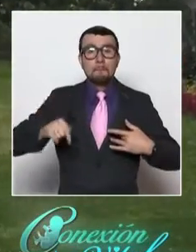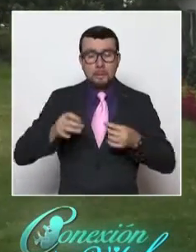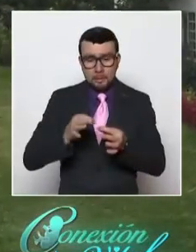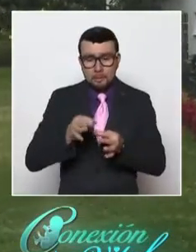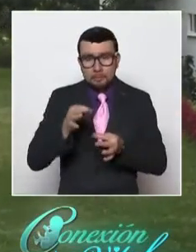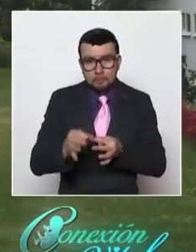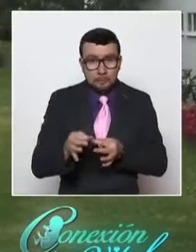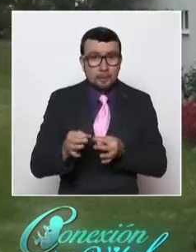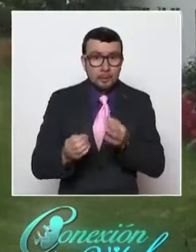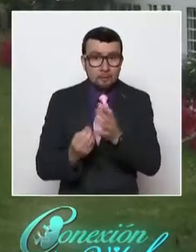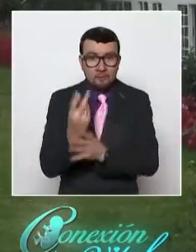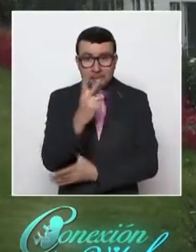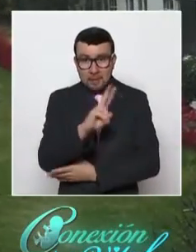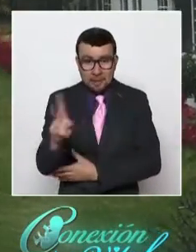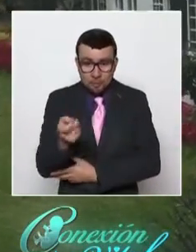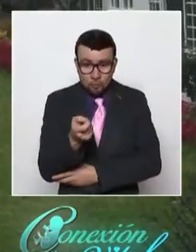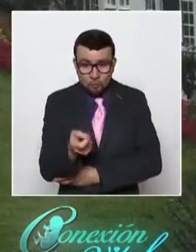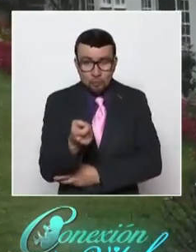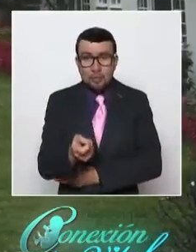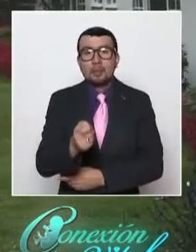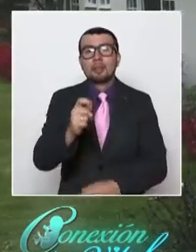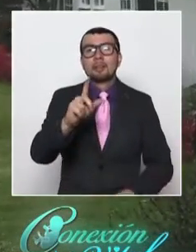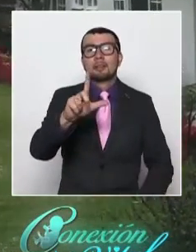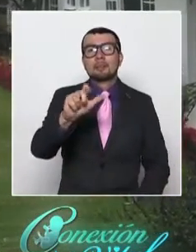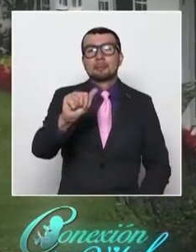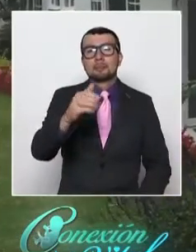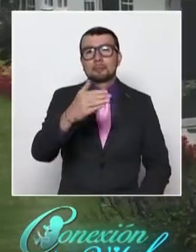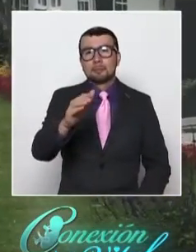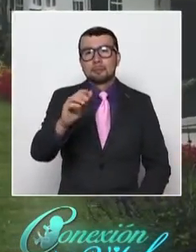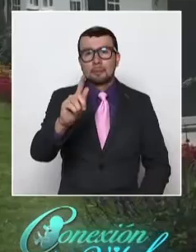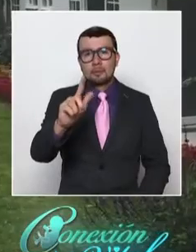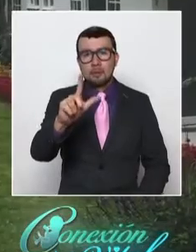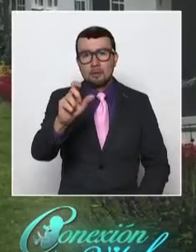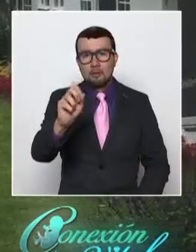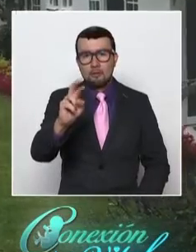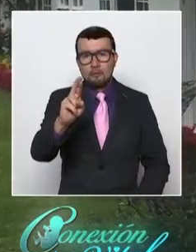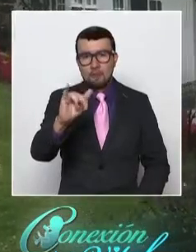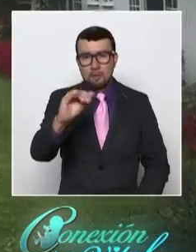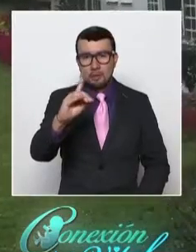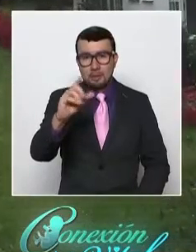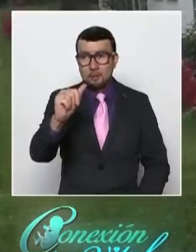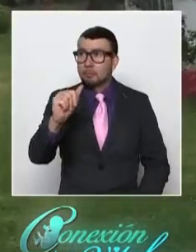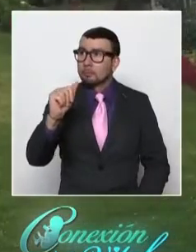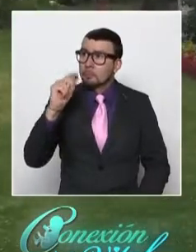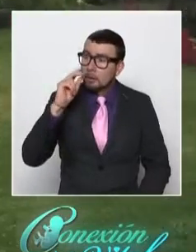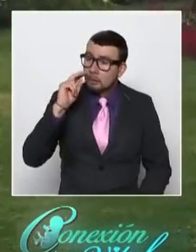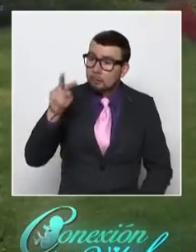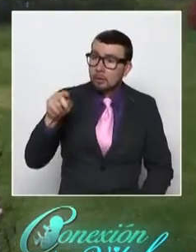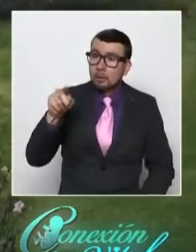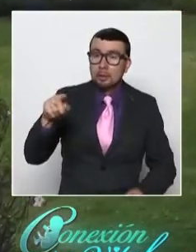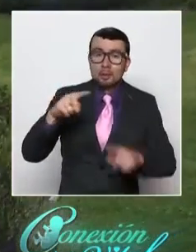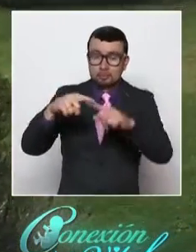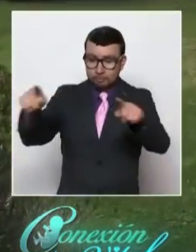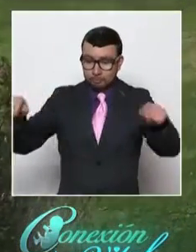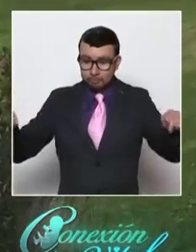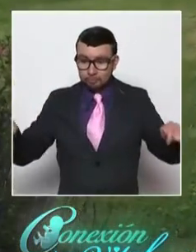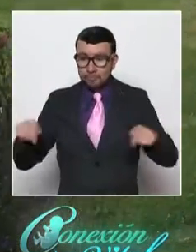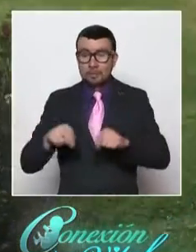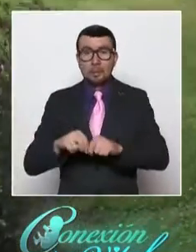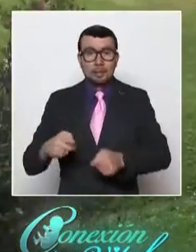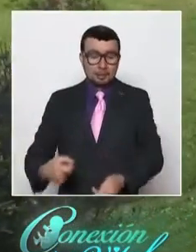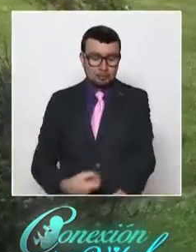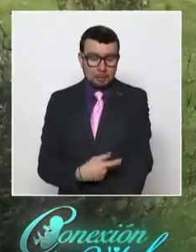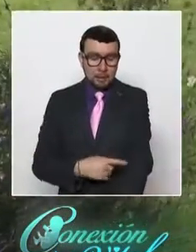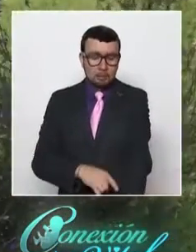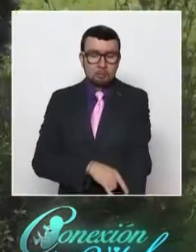Florida, en el sector de Villa María. Ven ustedes las salas de quelación en nuestro Parque de la Salud